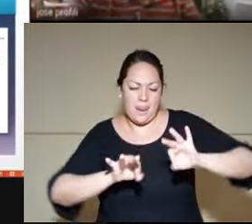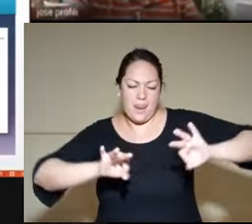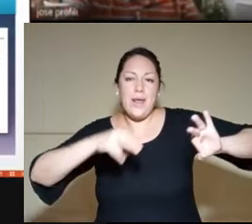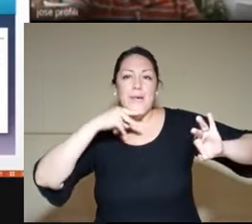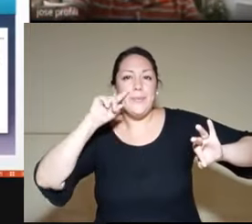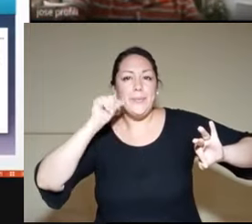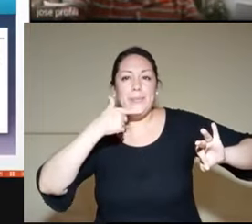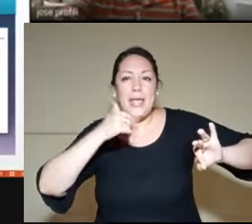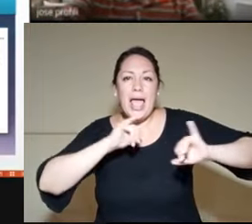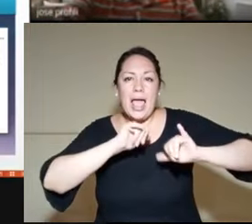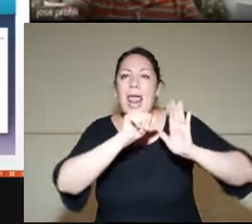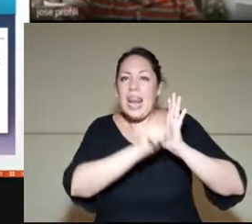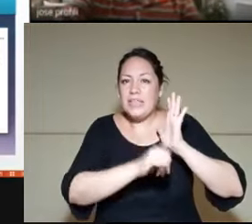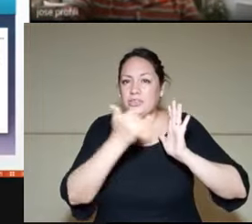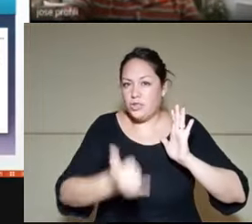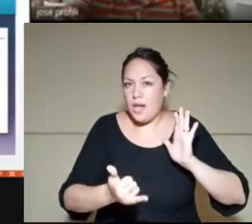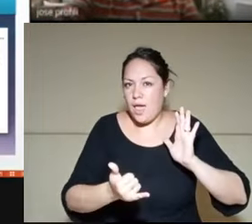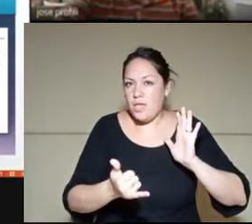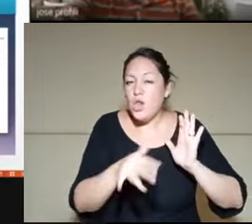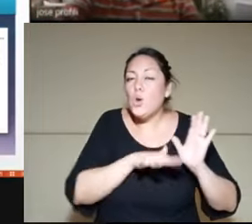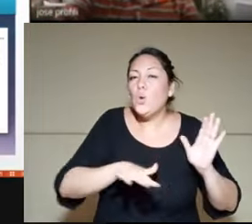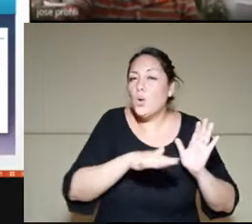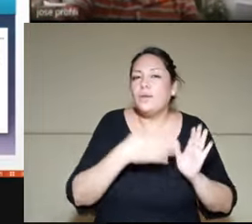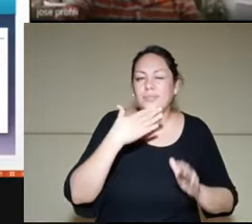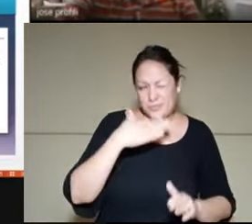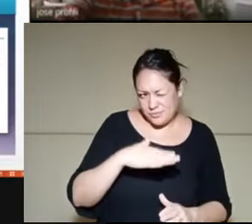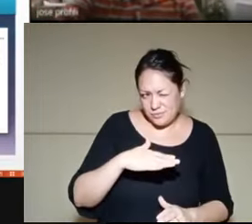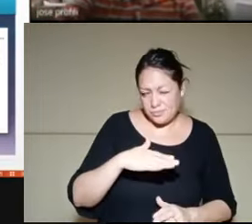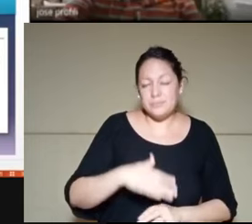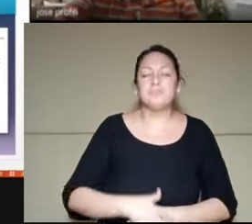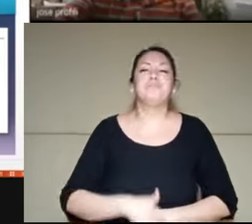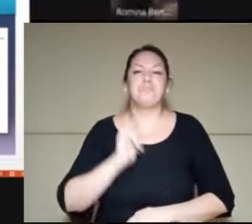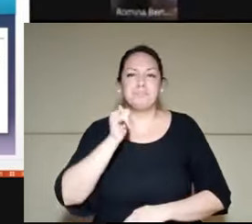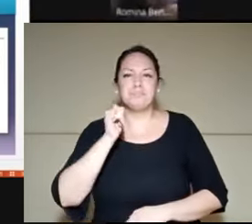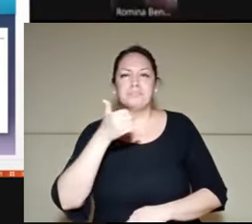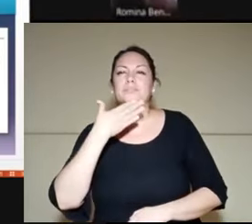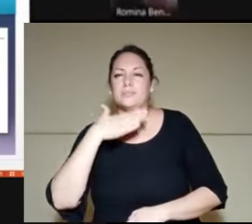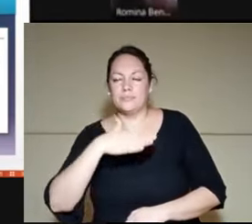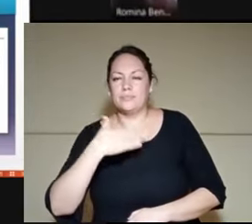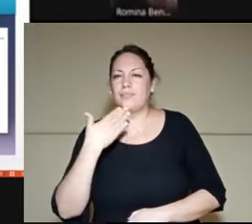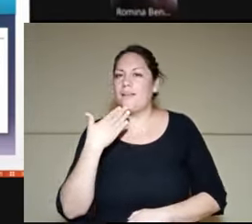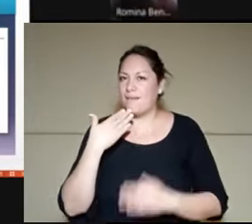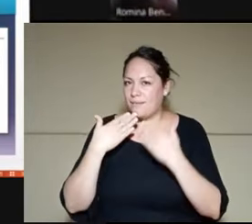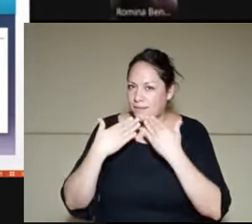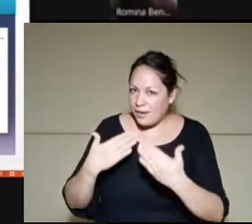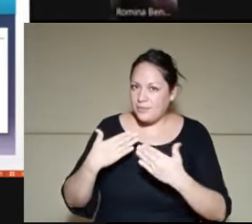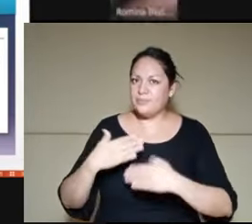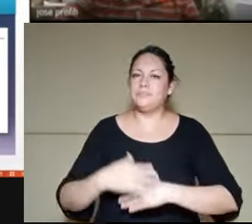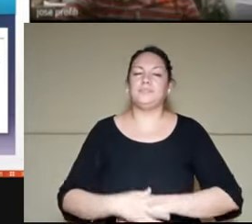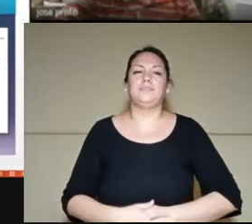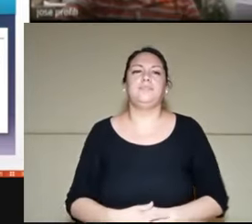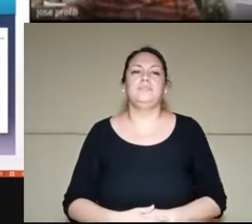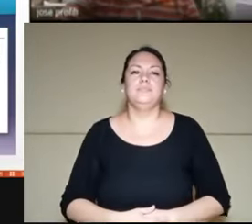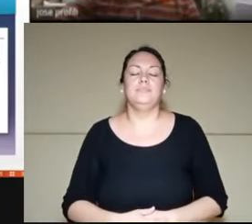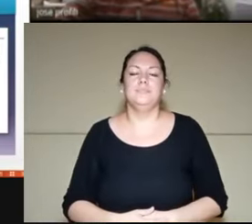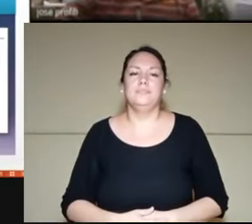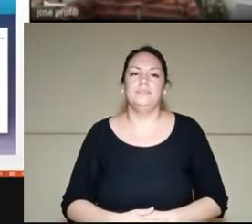debe haber una lesión para que no le llegue la información. ¿Se entiende? Sí, se entiende, gracias.